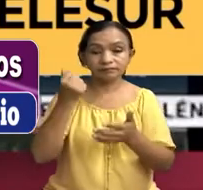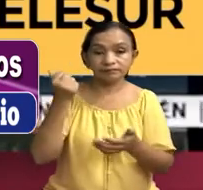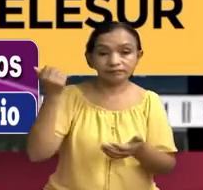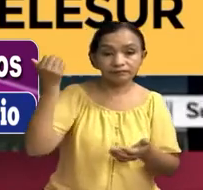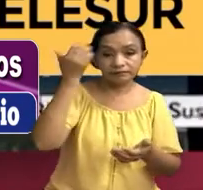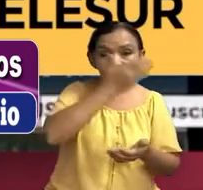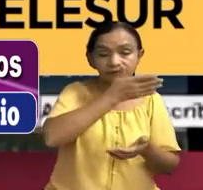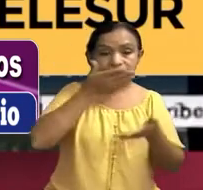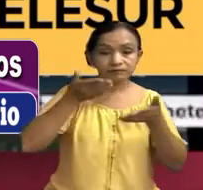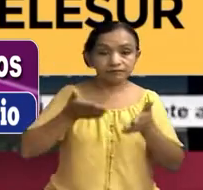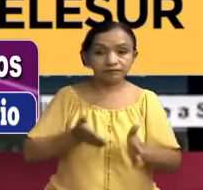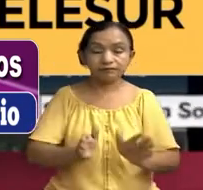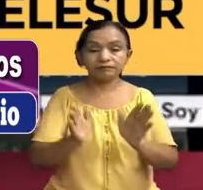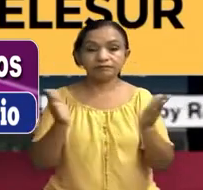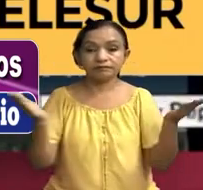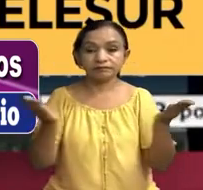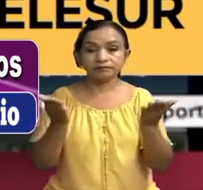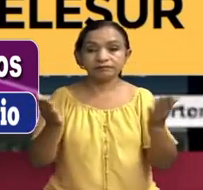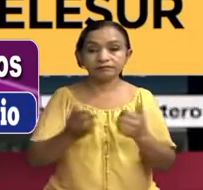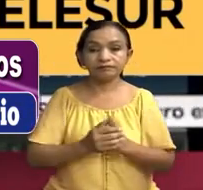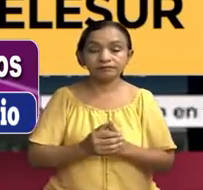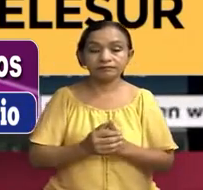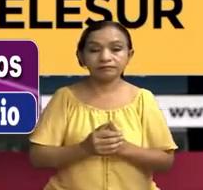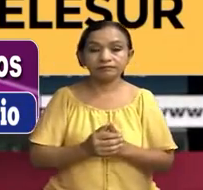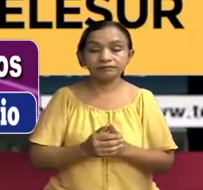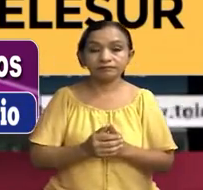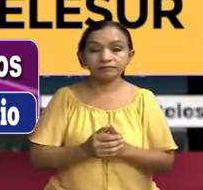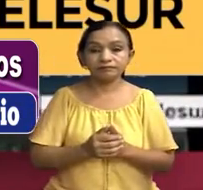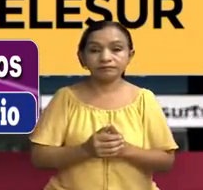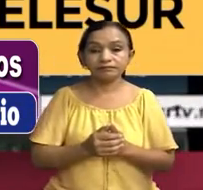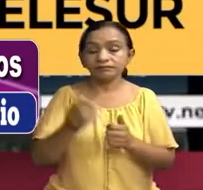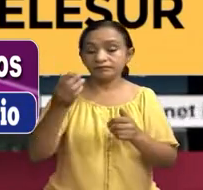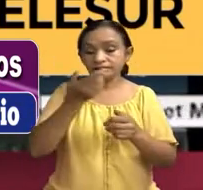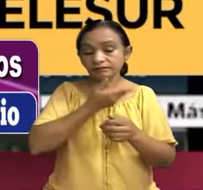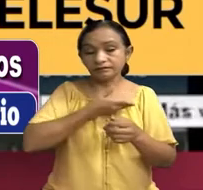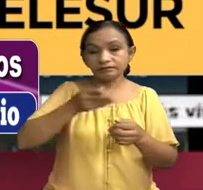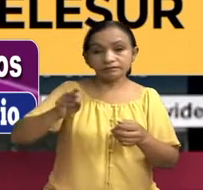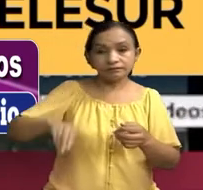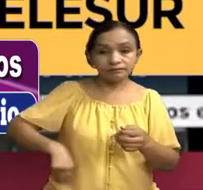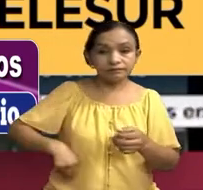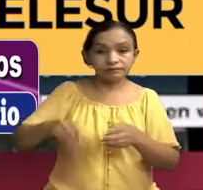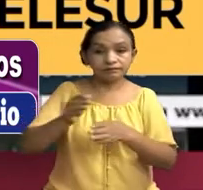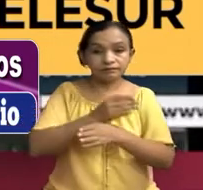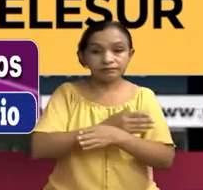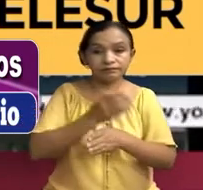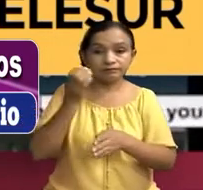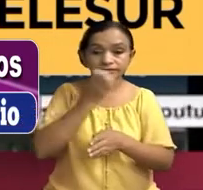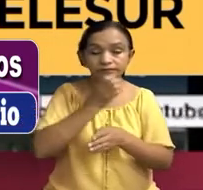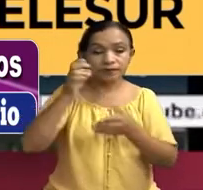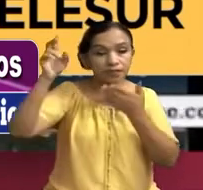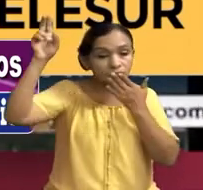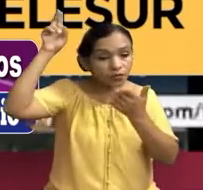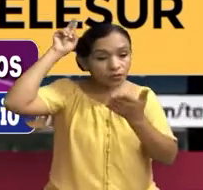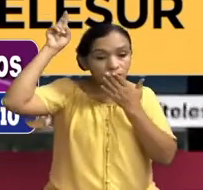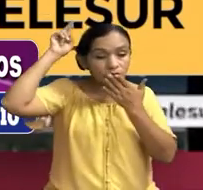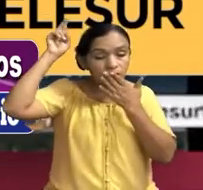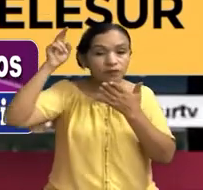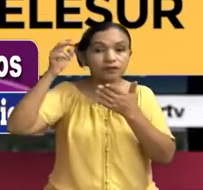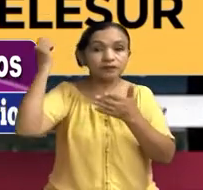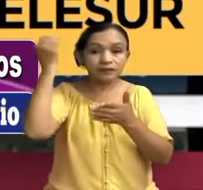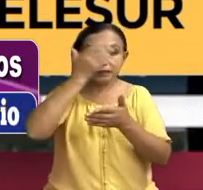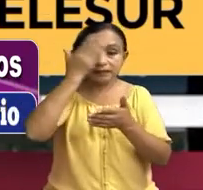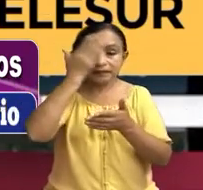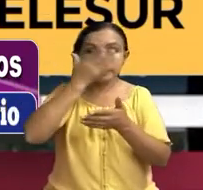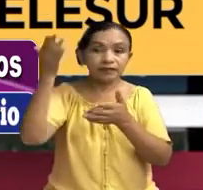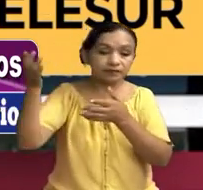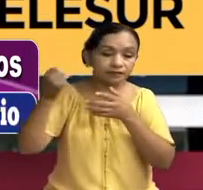afrodescendientes, ¿verdad? Y aunque en las posesiones españolas predominaban la explotación al indígena, también trajeron ellos población esclava